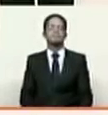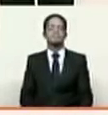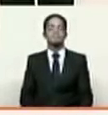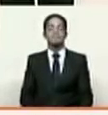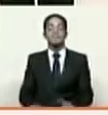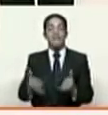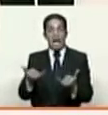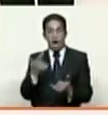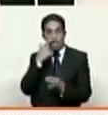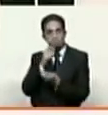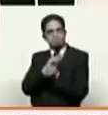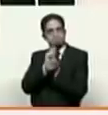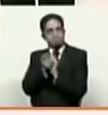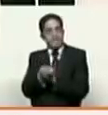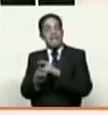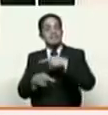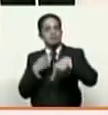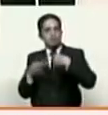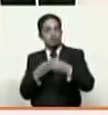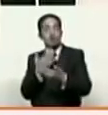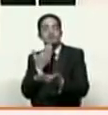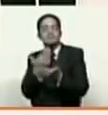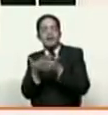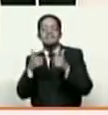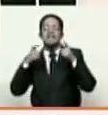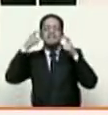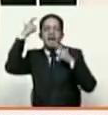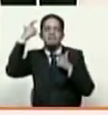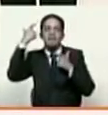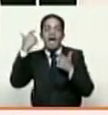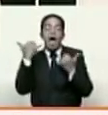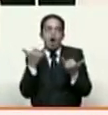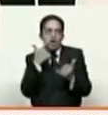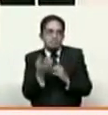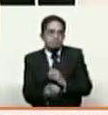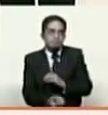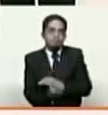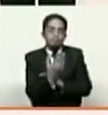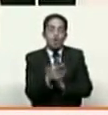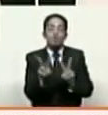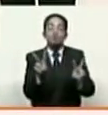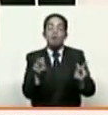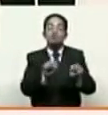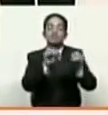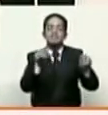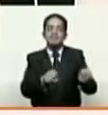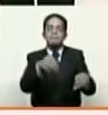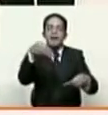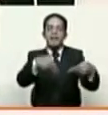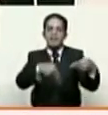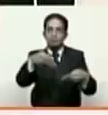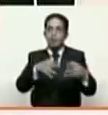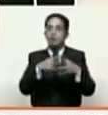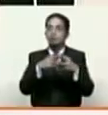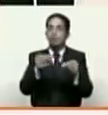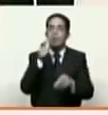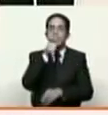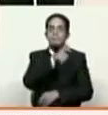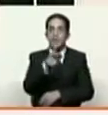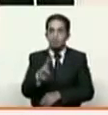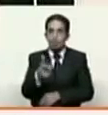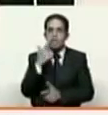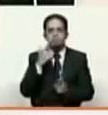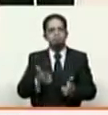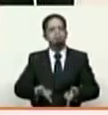Revolución Bolivariana, gracias a Chávez, que tenemos un nuevo sistema electoral donde todos los venezolanos tienen la garantía para